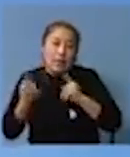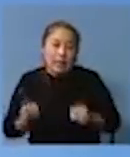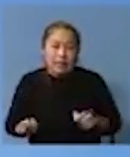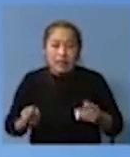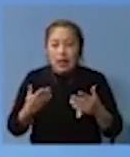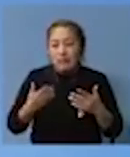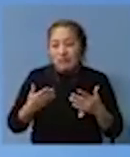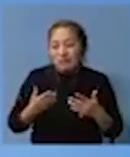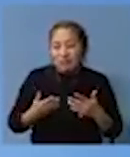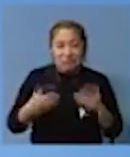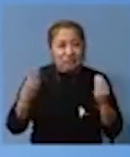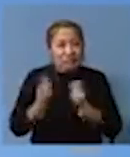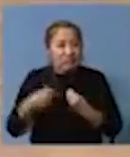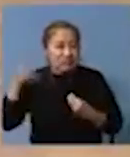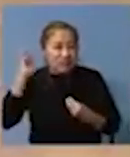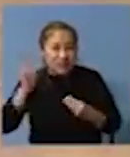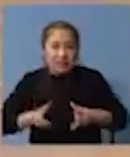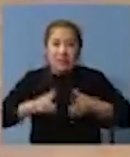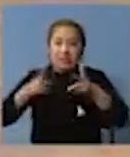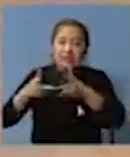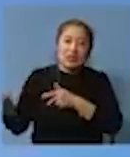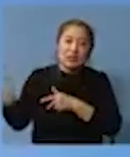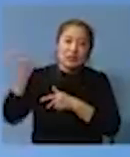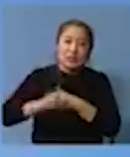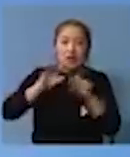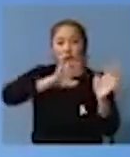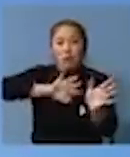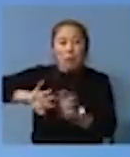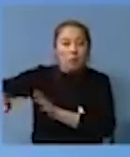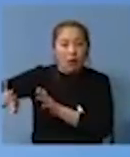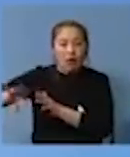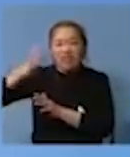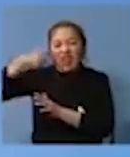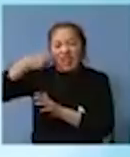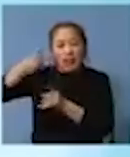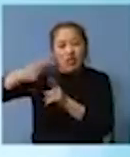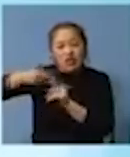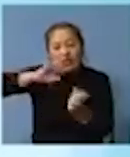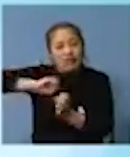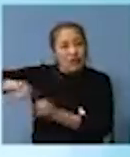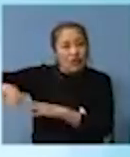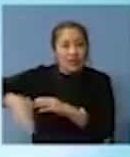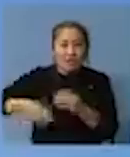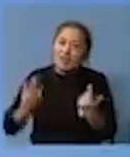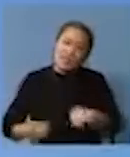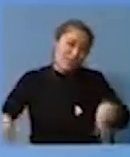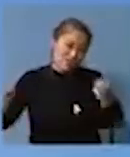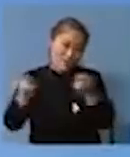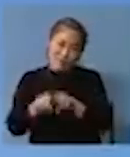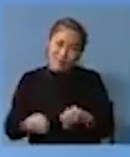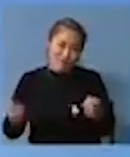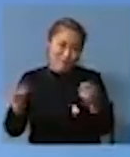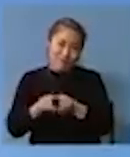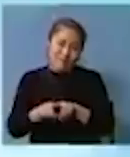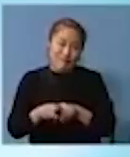y que hacía mucho ruido diciendo que venía a dejar de lado las prácticas de la vieja política, terminó cayendo en su